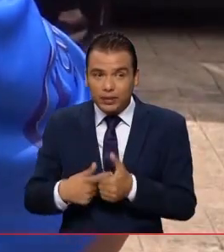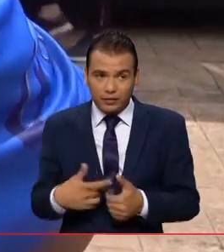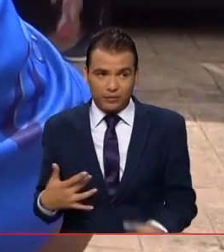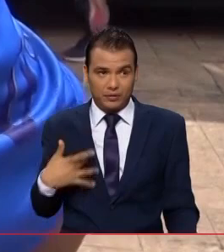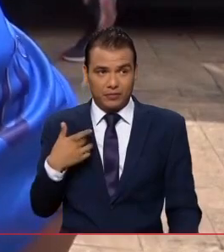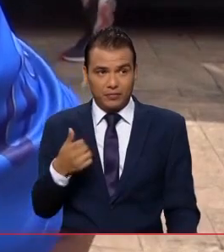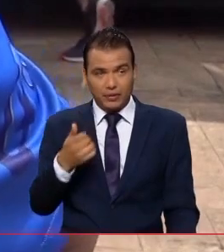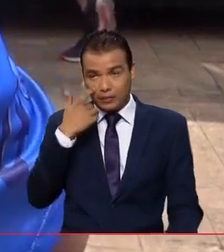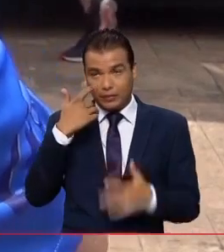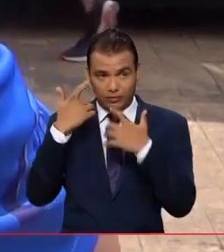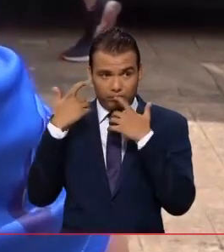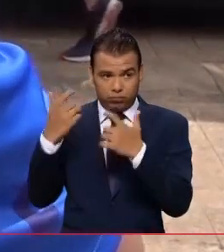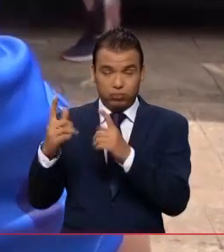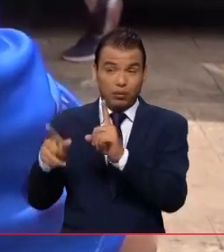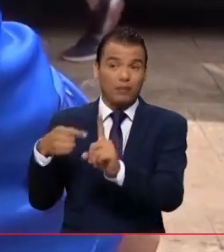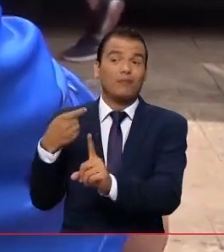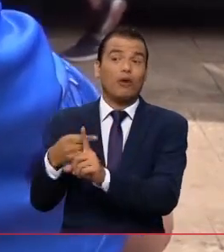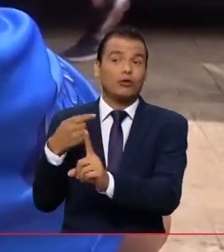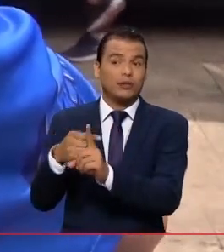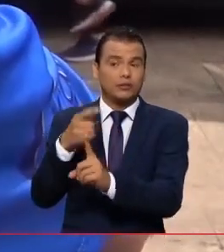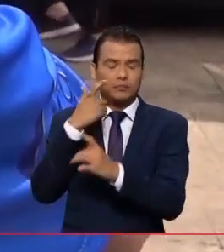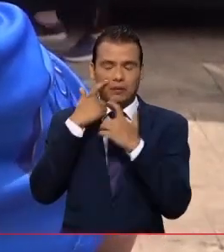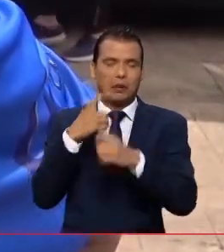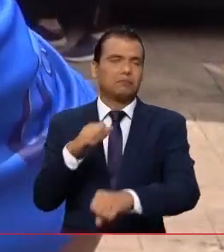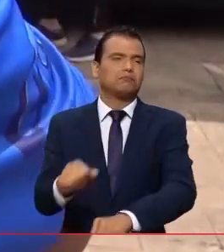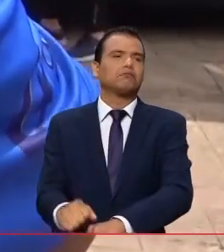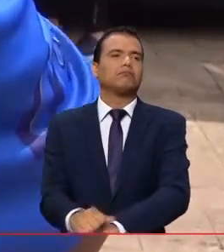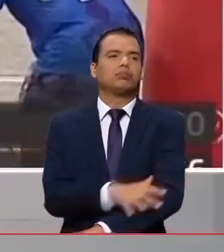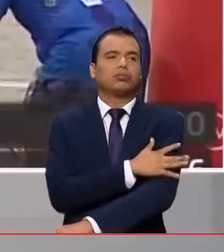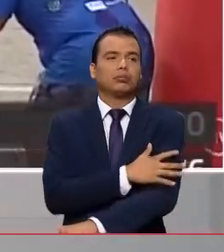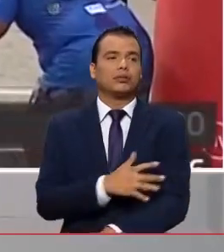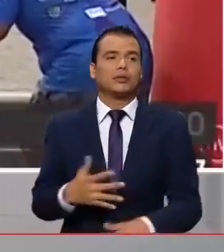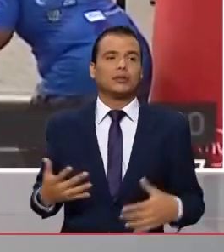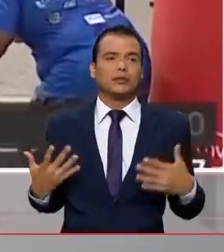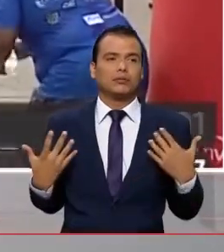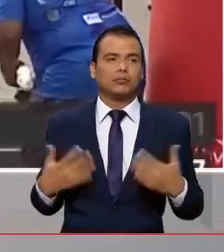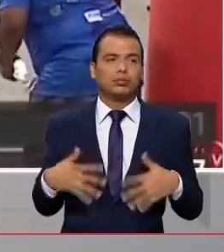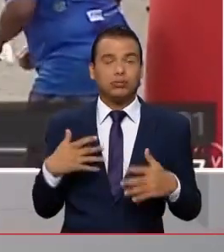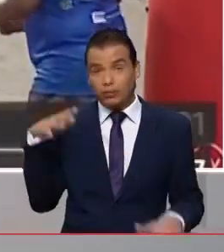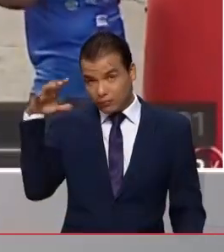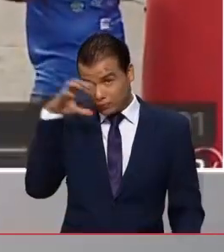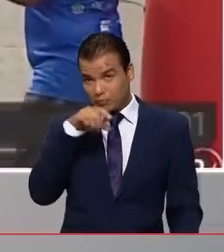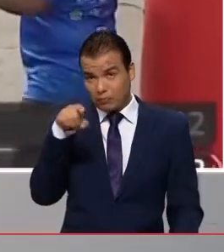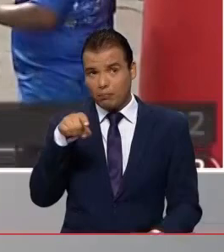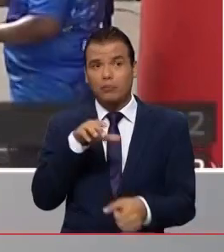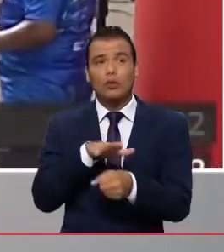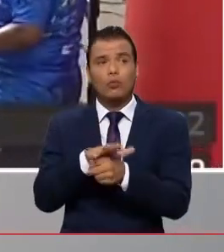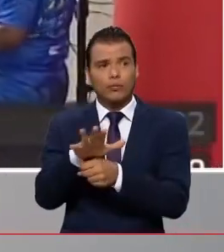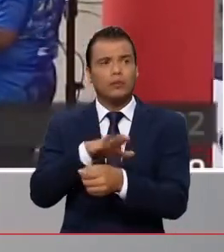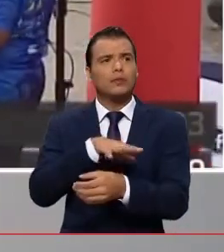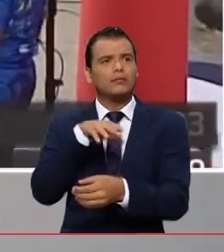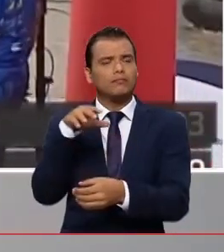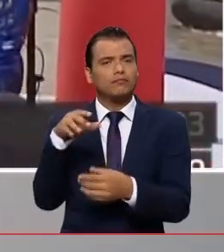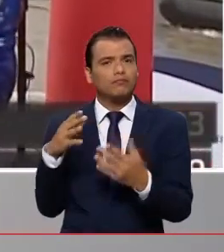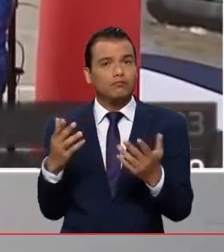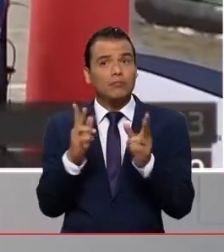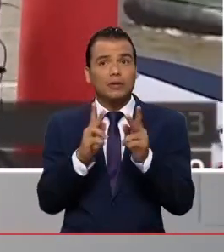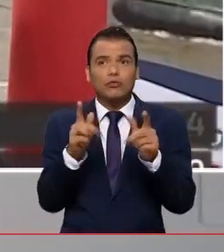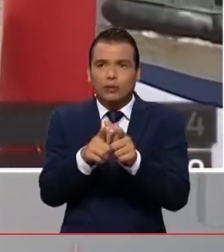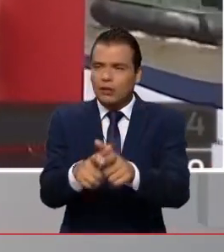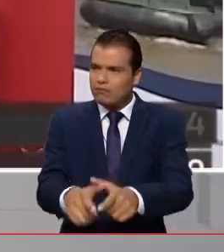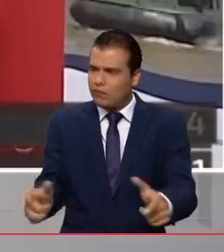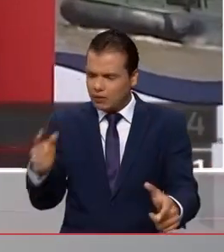balance positivo, súper espectacular la jornada de hoy. Hoy comprobamos que en Buenaventura sí tiene compromiso, la gente